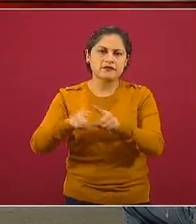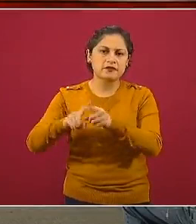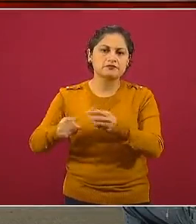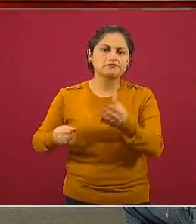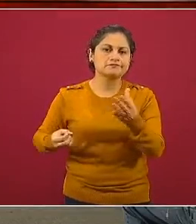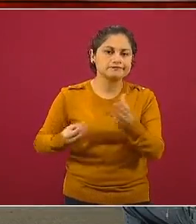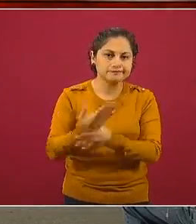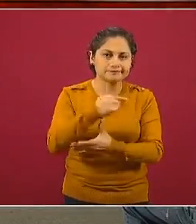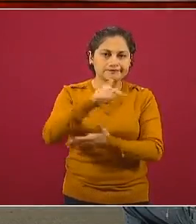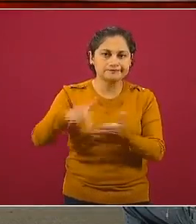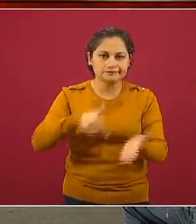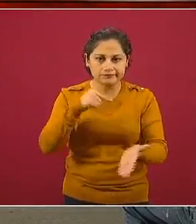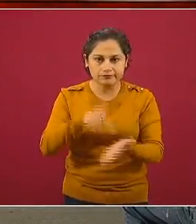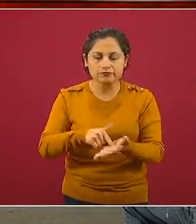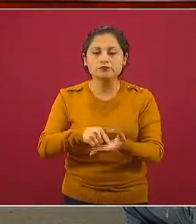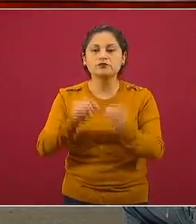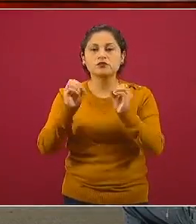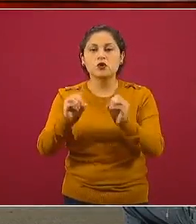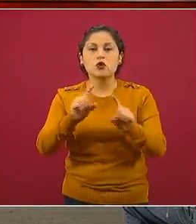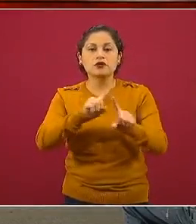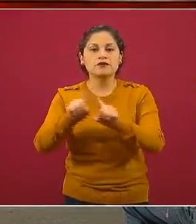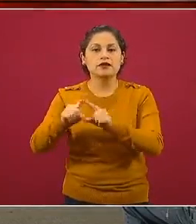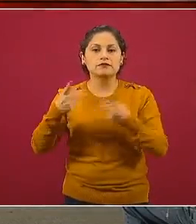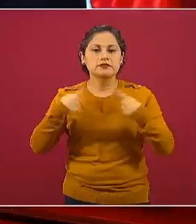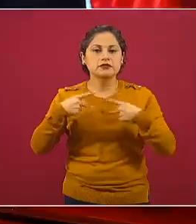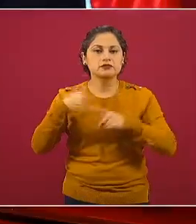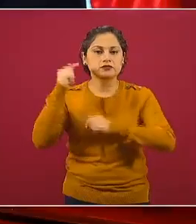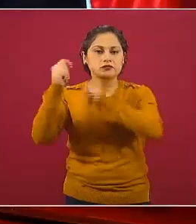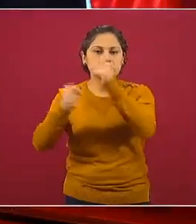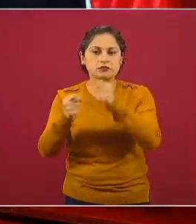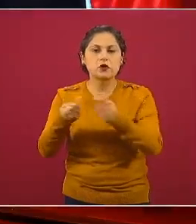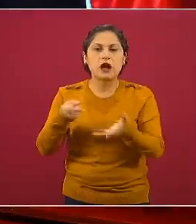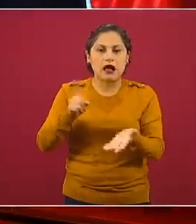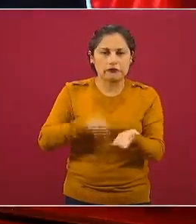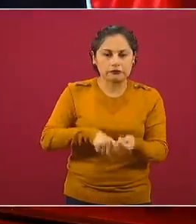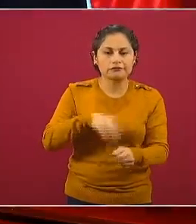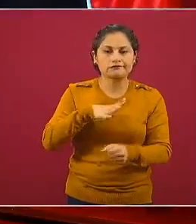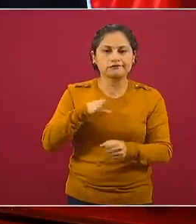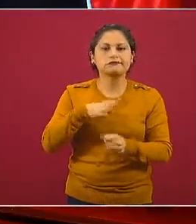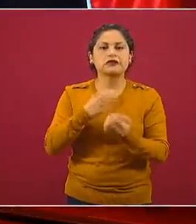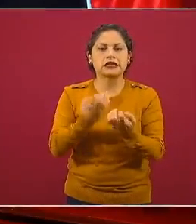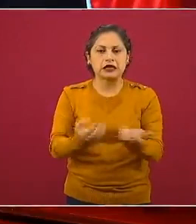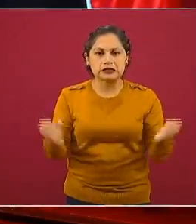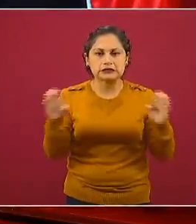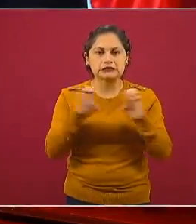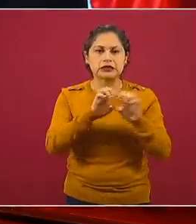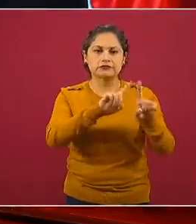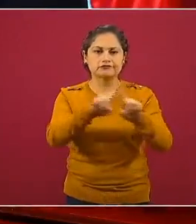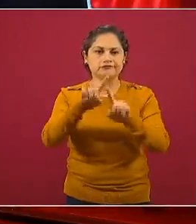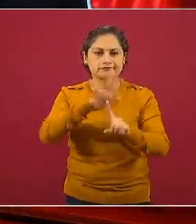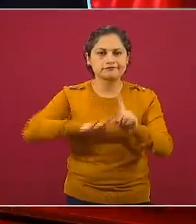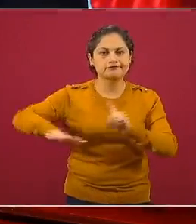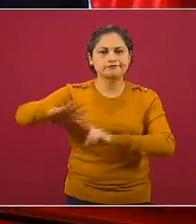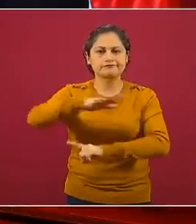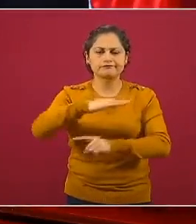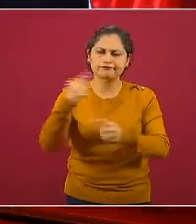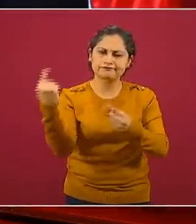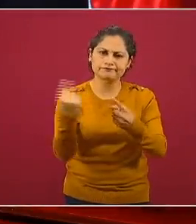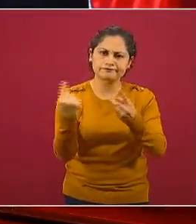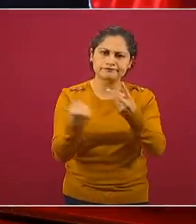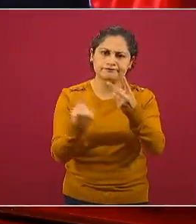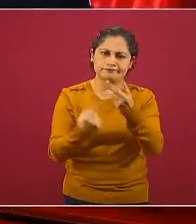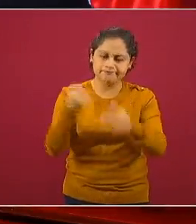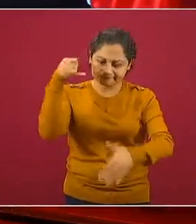el turista, incluimos hasta estadios, para dar ese protocolo detallado en la materia.